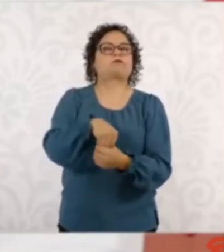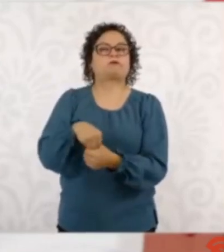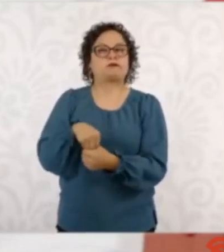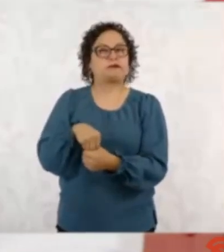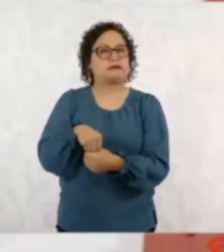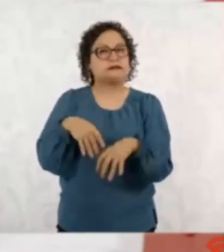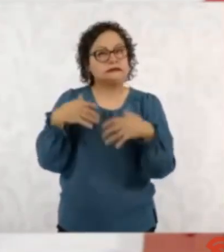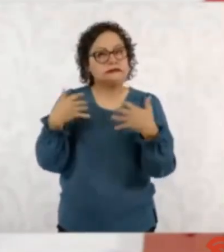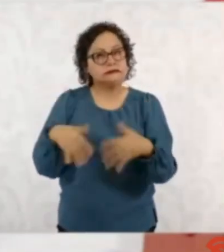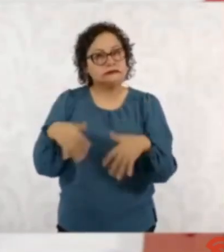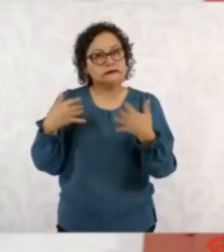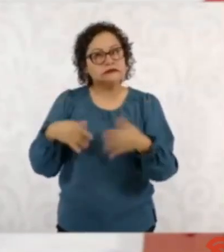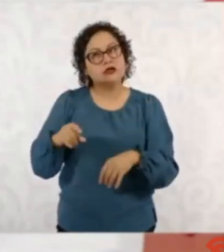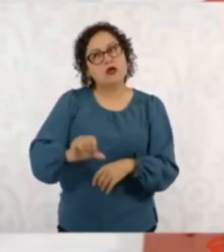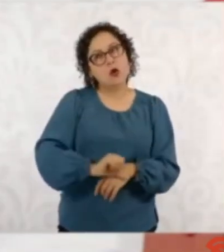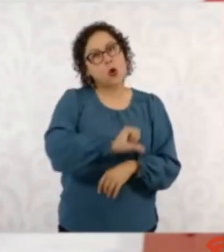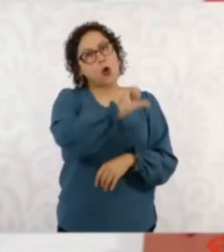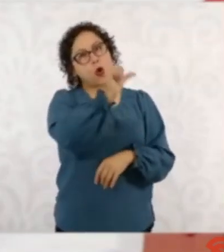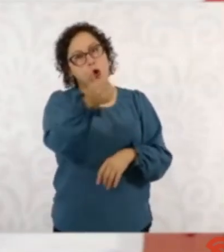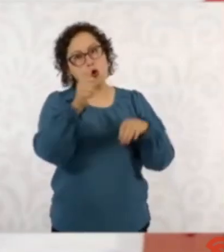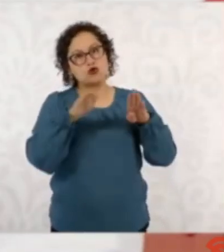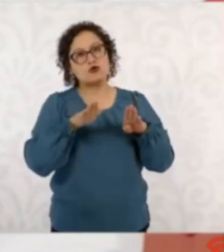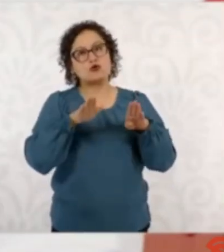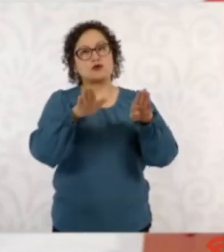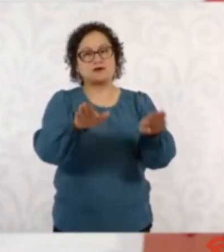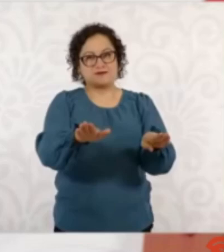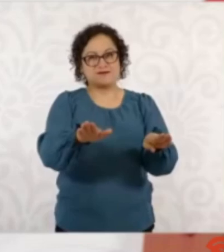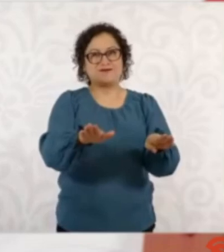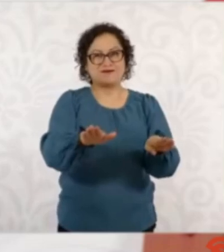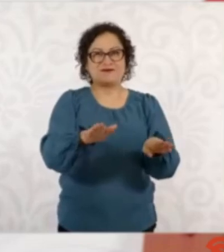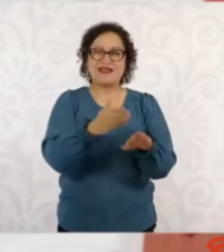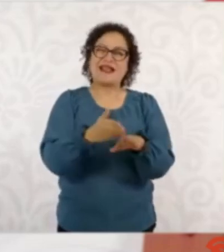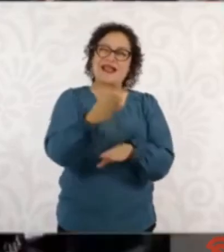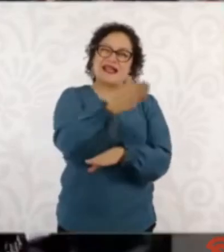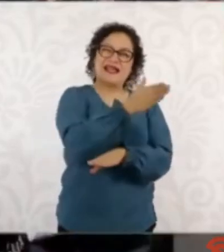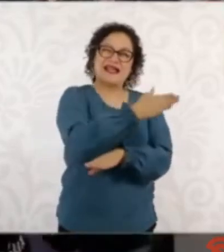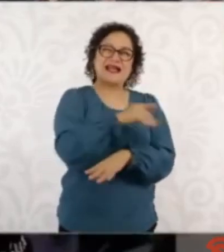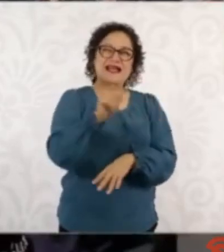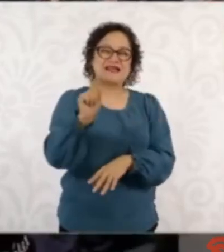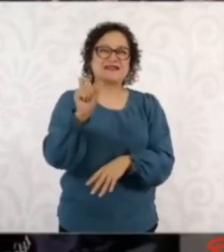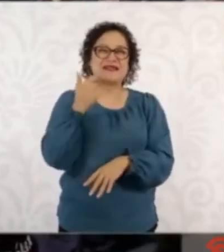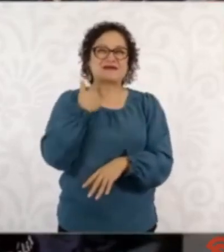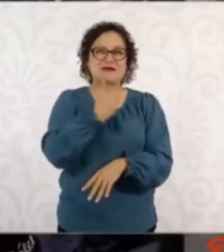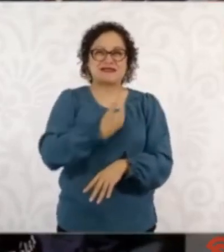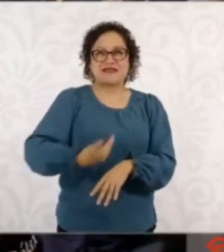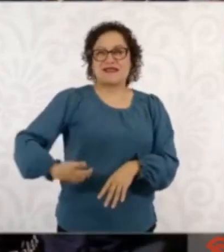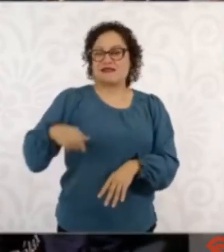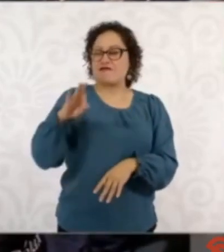en la época de Fox fue cuando iniciaron con lo de Texcoco y después Peña Nieto